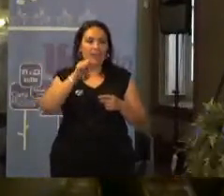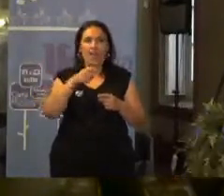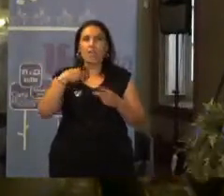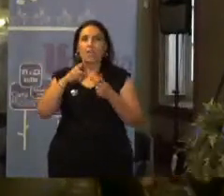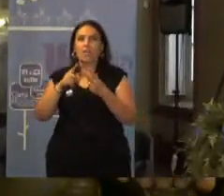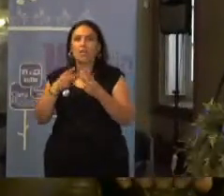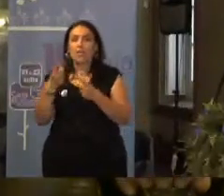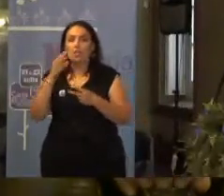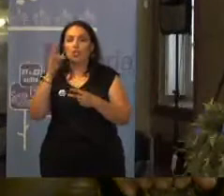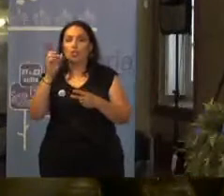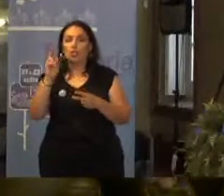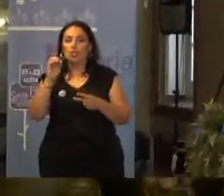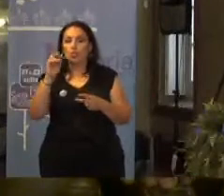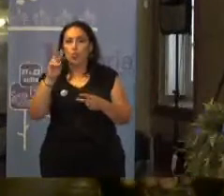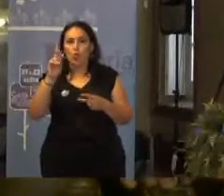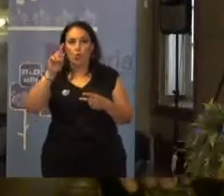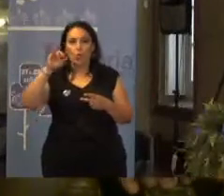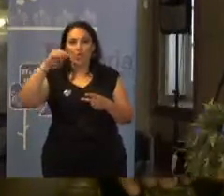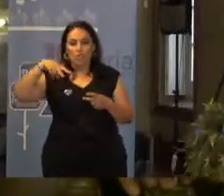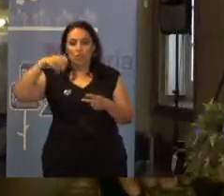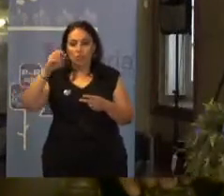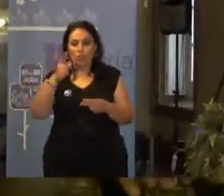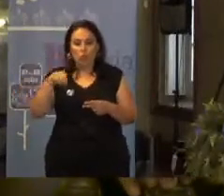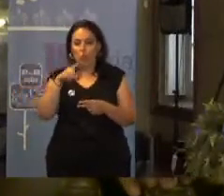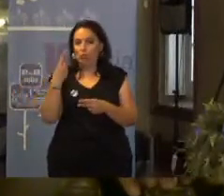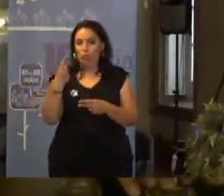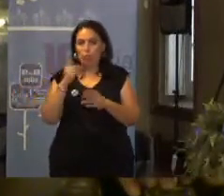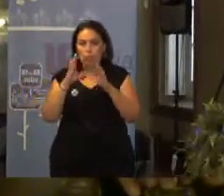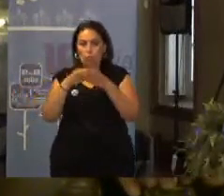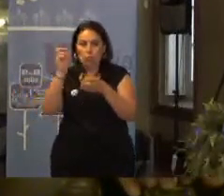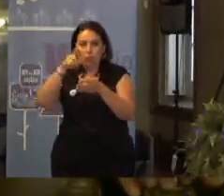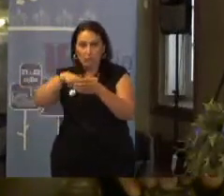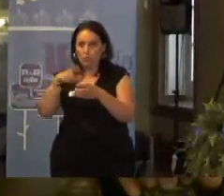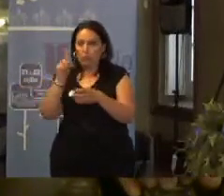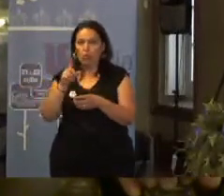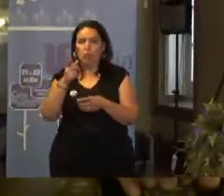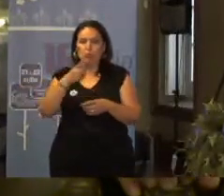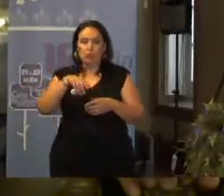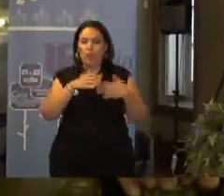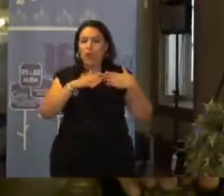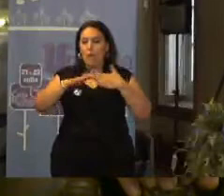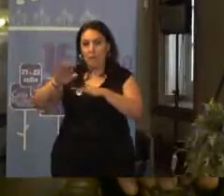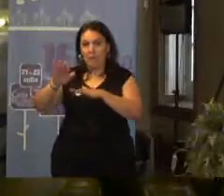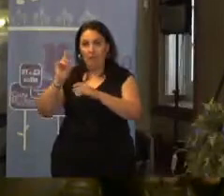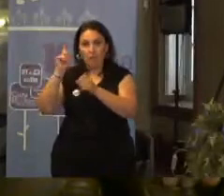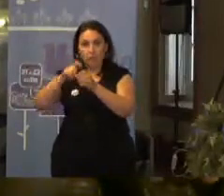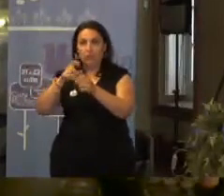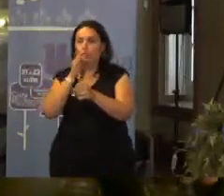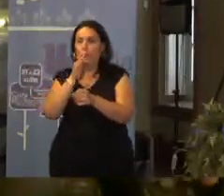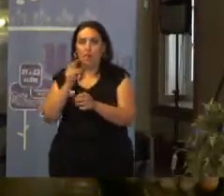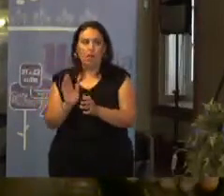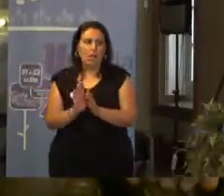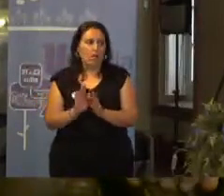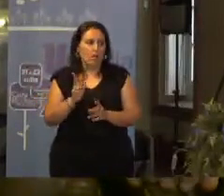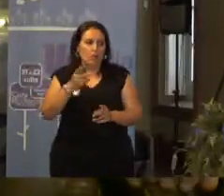de ningún partido nese momento. Eu xa digo que até que me inscribín en Marea, onde de momento estou inscrita, levaba moitos anos